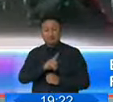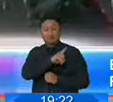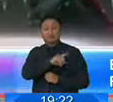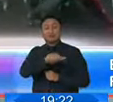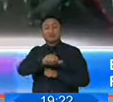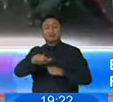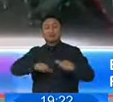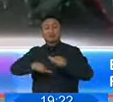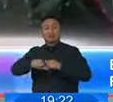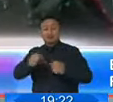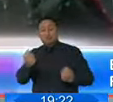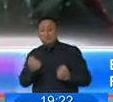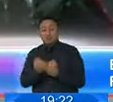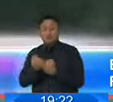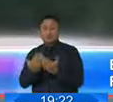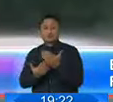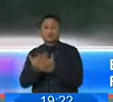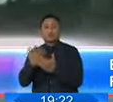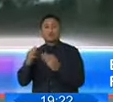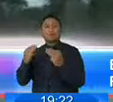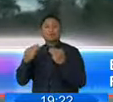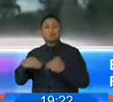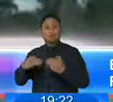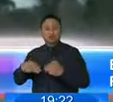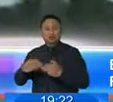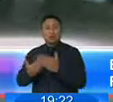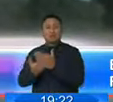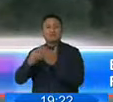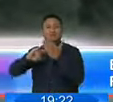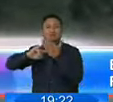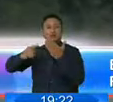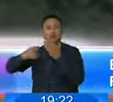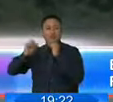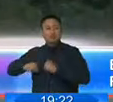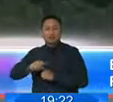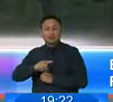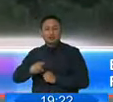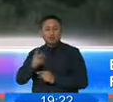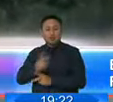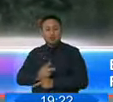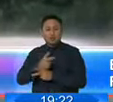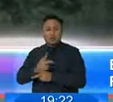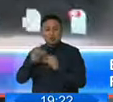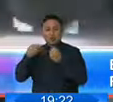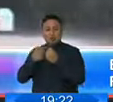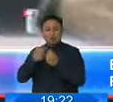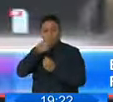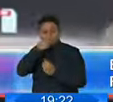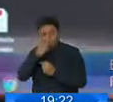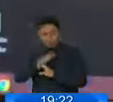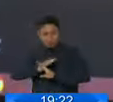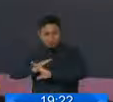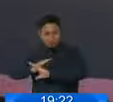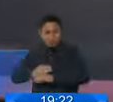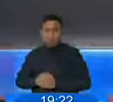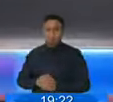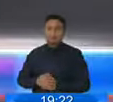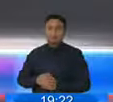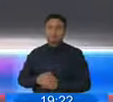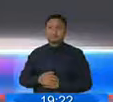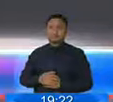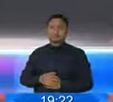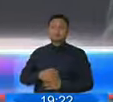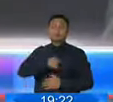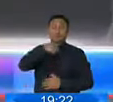asistencia contando con nuevas metodologías y tecnologías para contrarrestar el narcoterrorismo. Hay nuevos métodos que